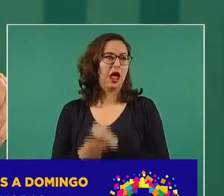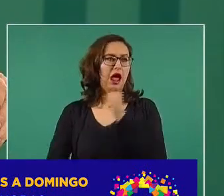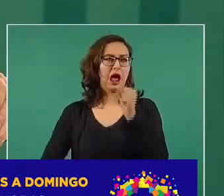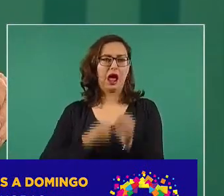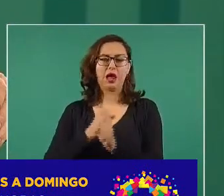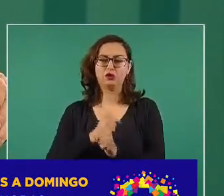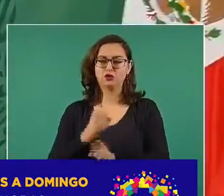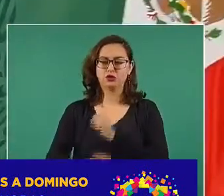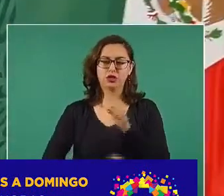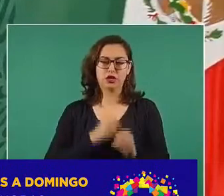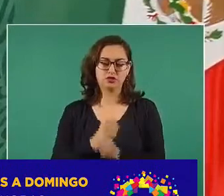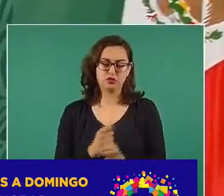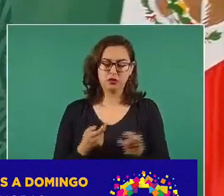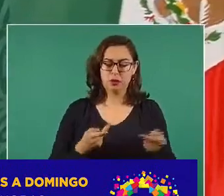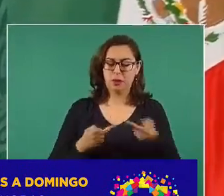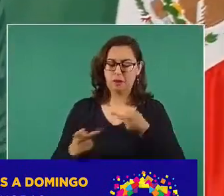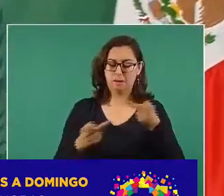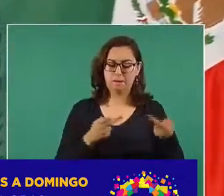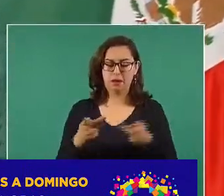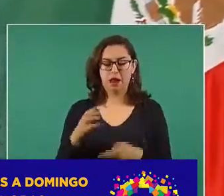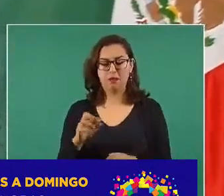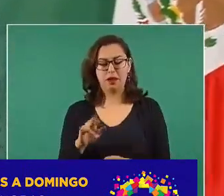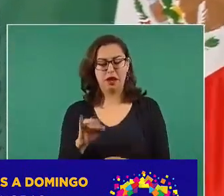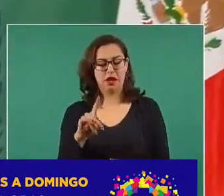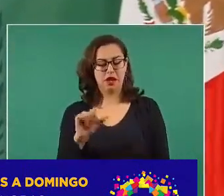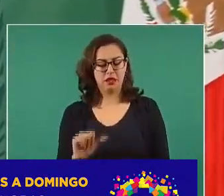Fíjense cómo querían resolver el problema: